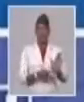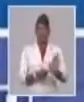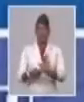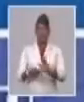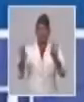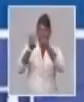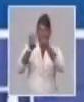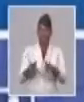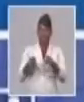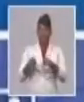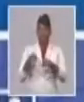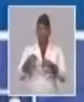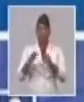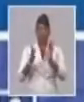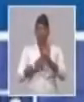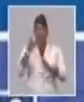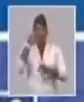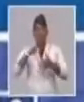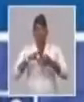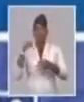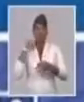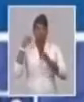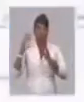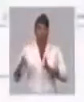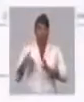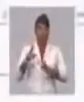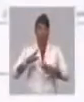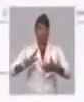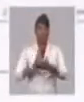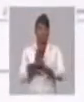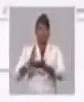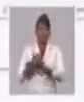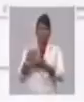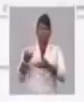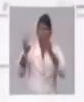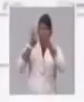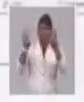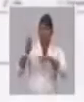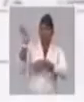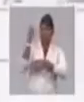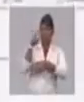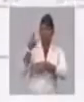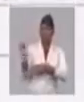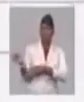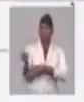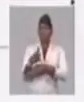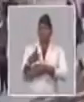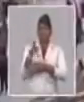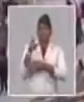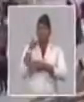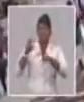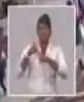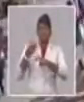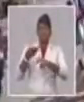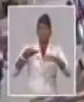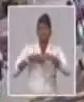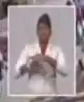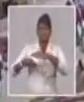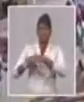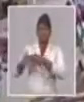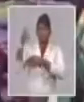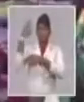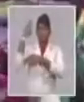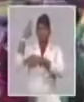social correspondiente al mes de agosto de este año, donde eliminó decenas de cuentas y páginas falsas que buscaban influir en